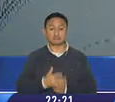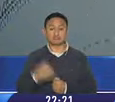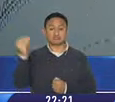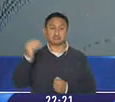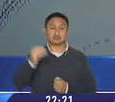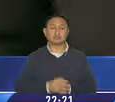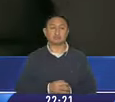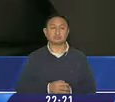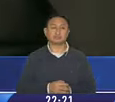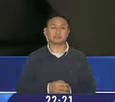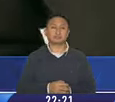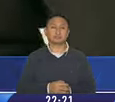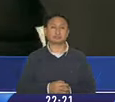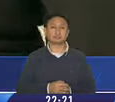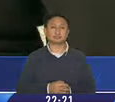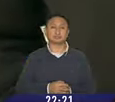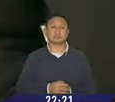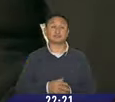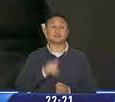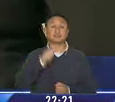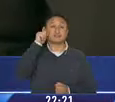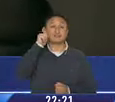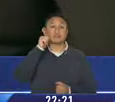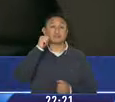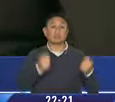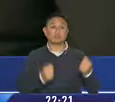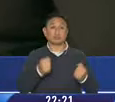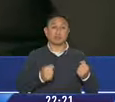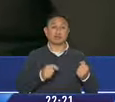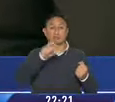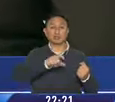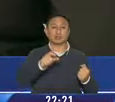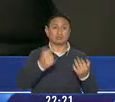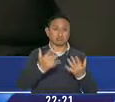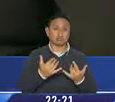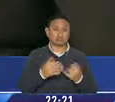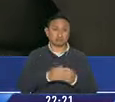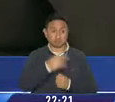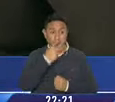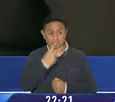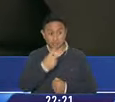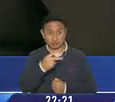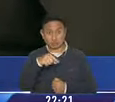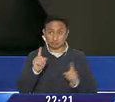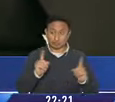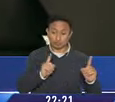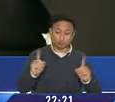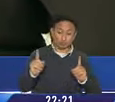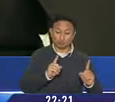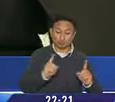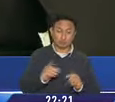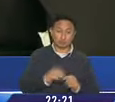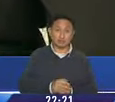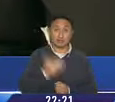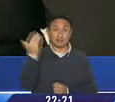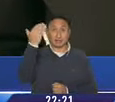sin apuro. En el carro azul están más personas. Se les ve porque se mueven y al rato que sacan la televisión, le abren la puerta